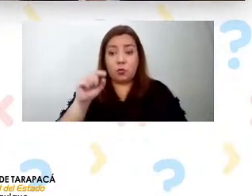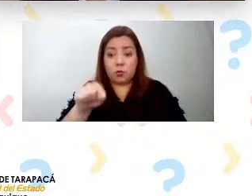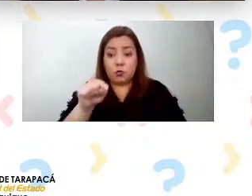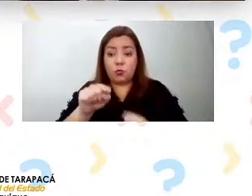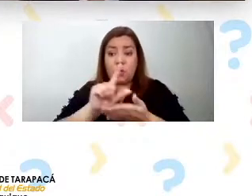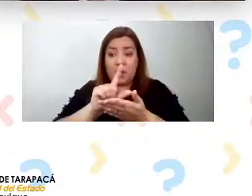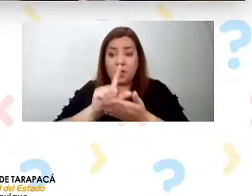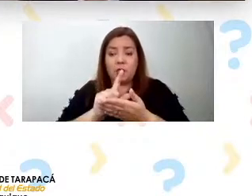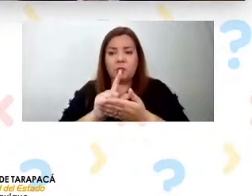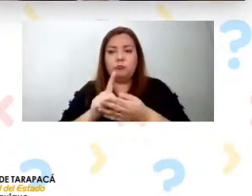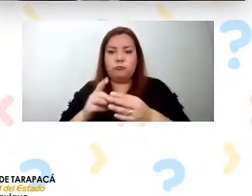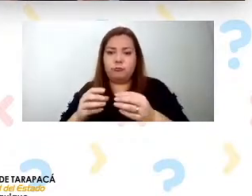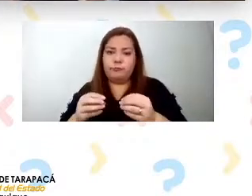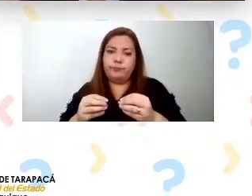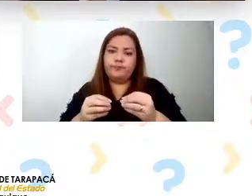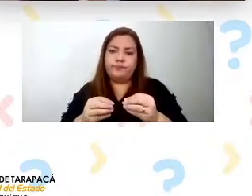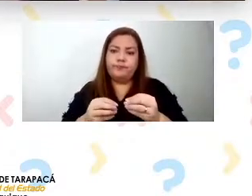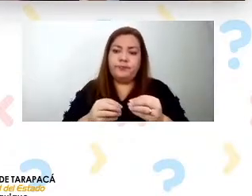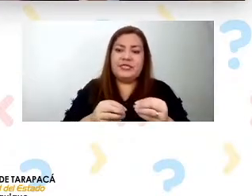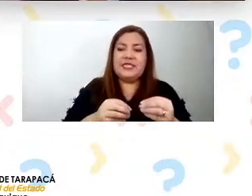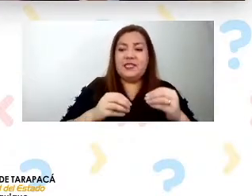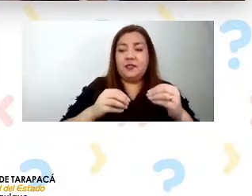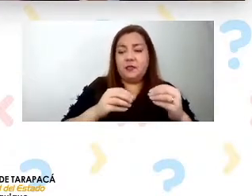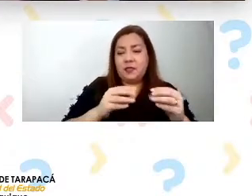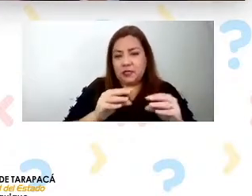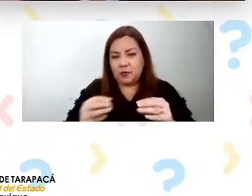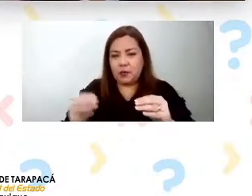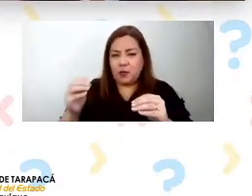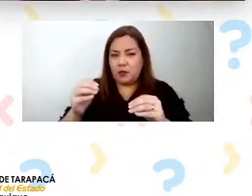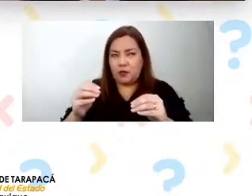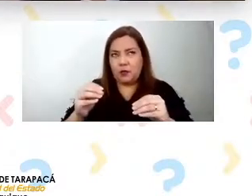recargados por bajo